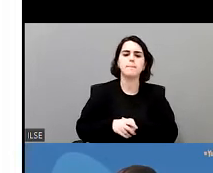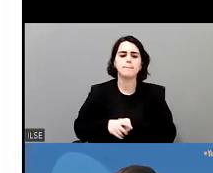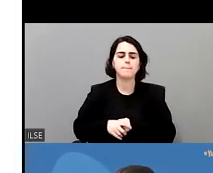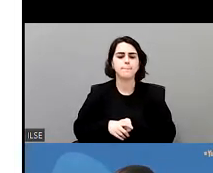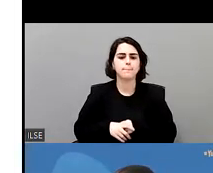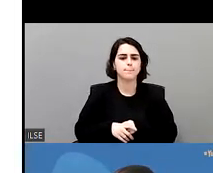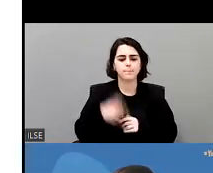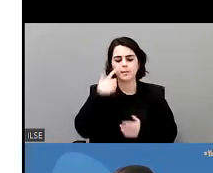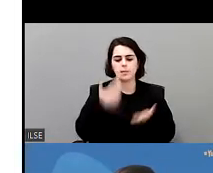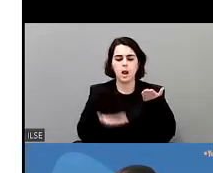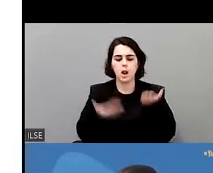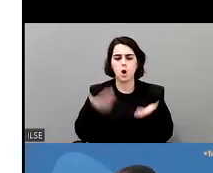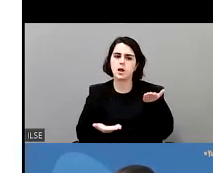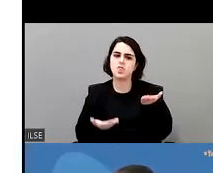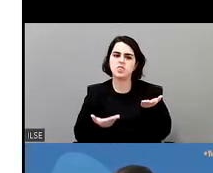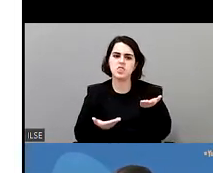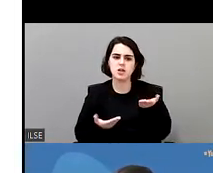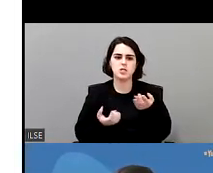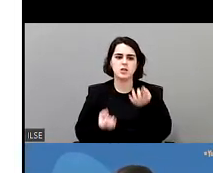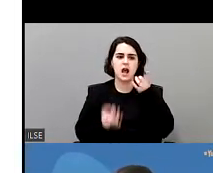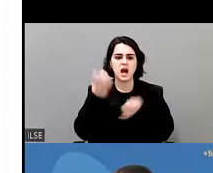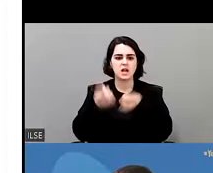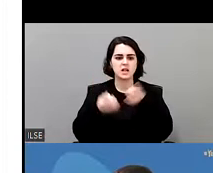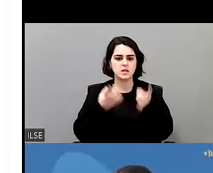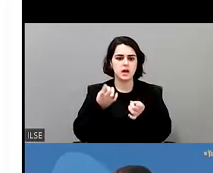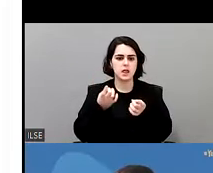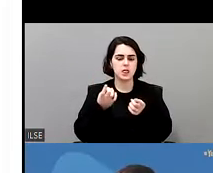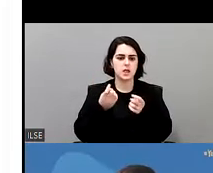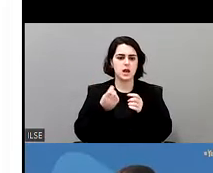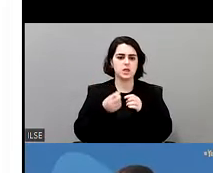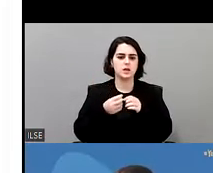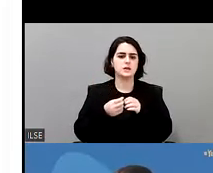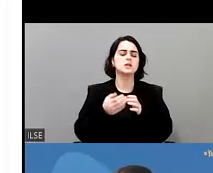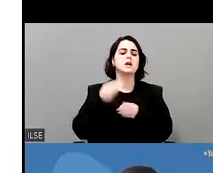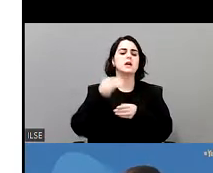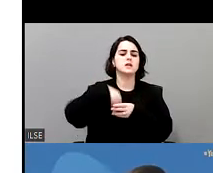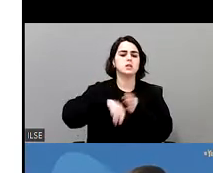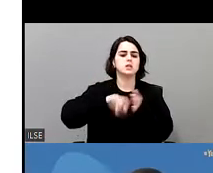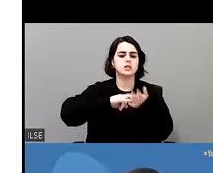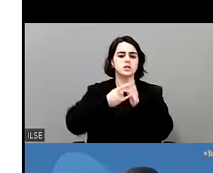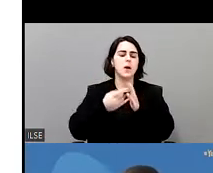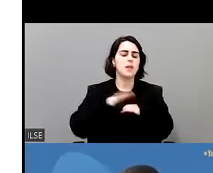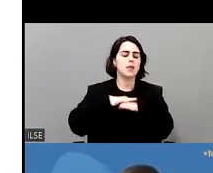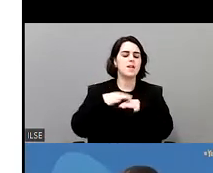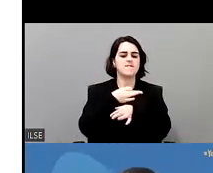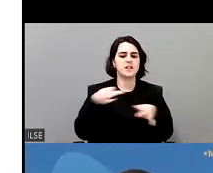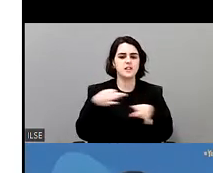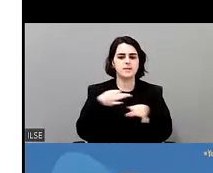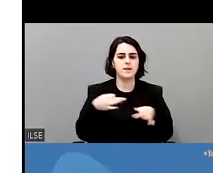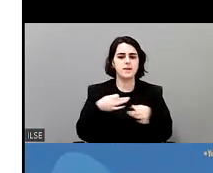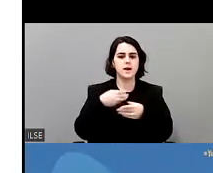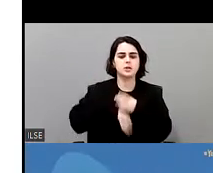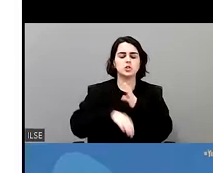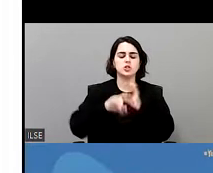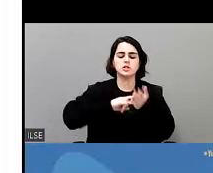La valoración de la efectividad del sistema de comunicación que utiliza una persona con un parálisis cerebral para comunicarse